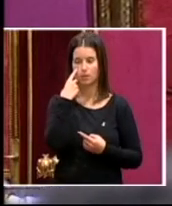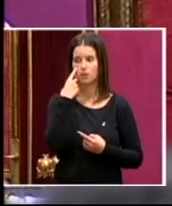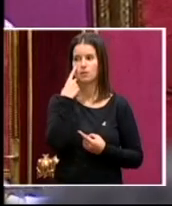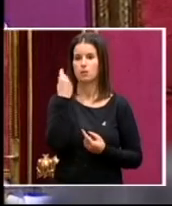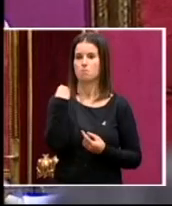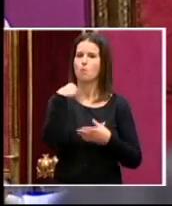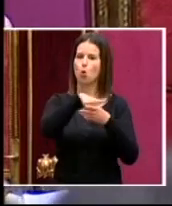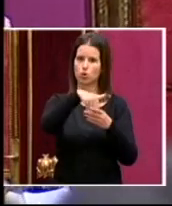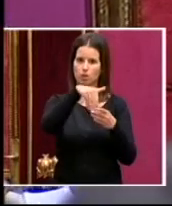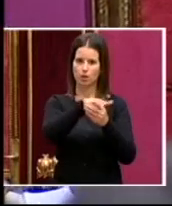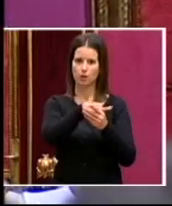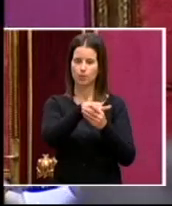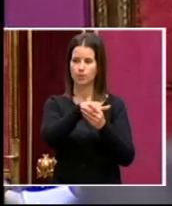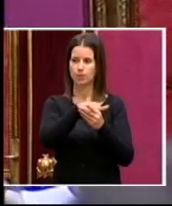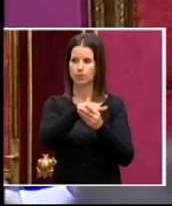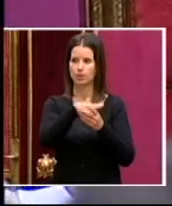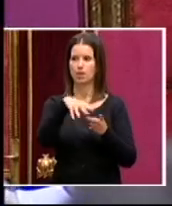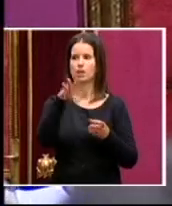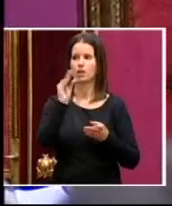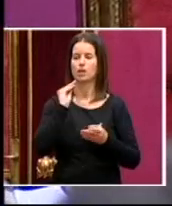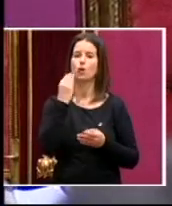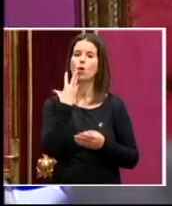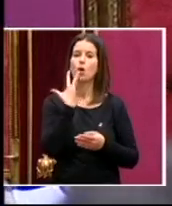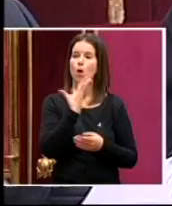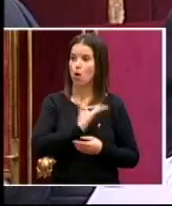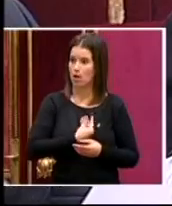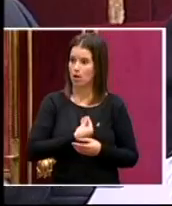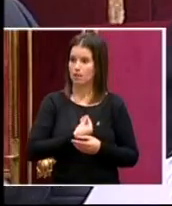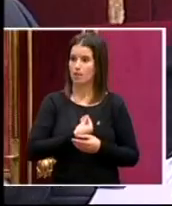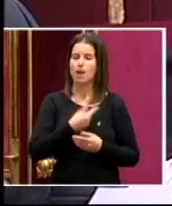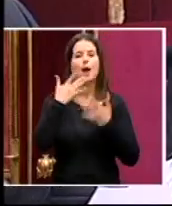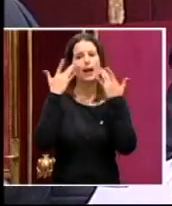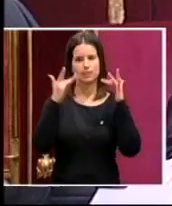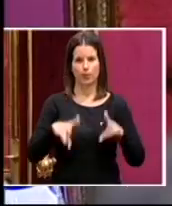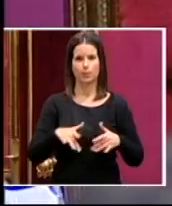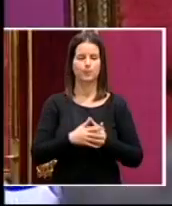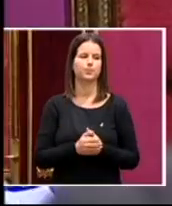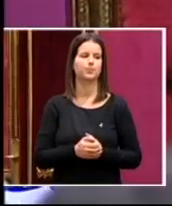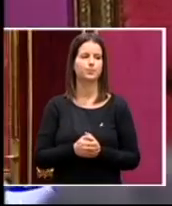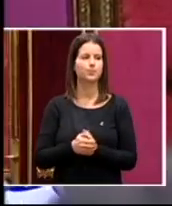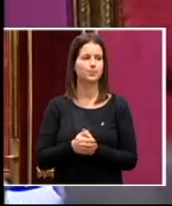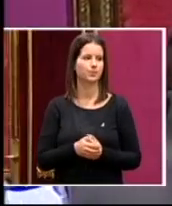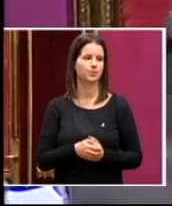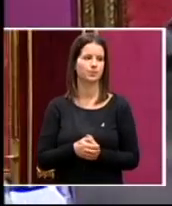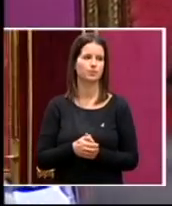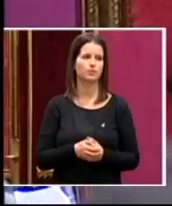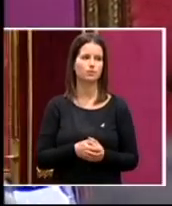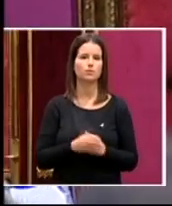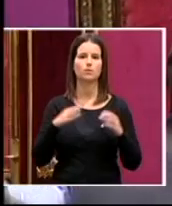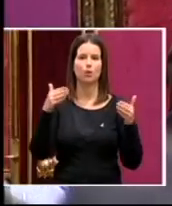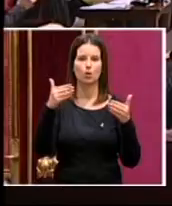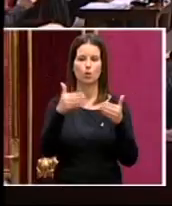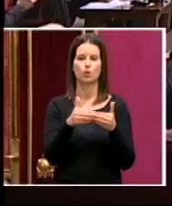propio contenido. Entiendo, señor Olivares, su posición de voto. Abstención. Abstención, gracias. Por parte del